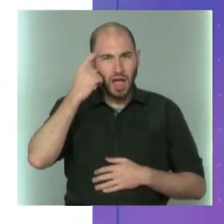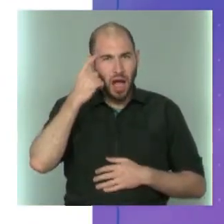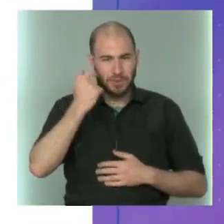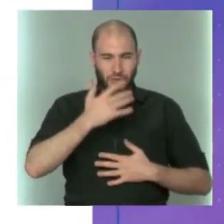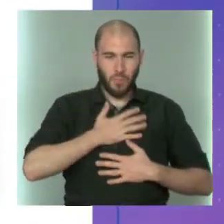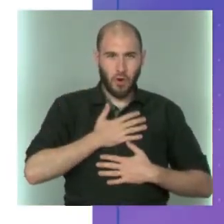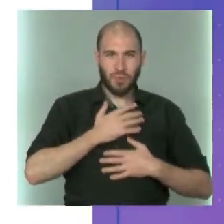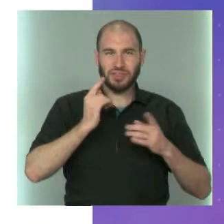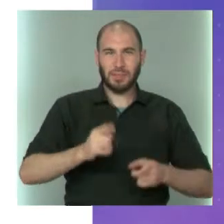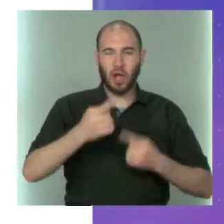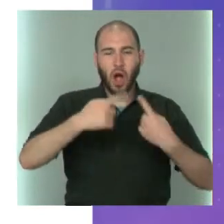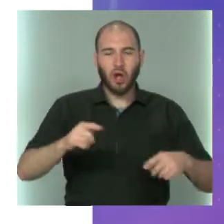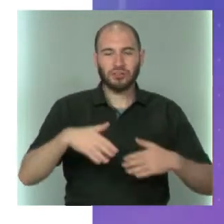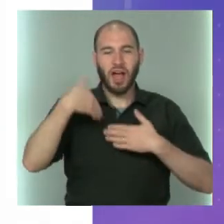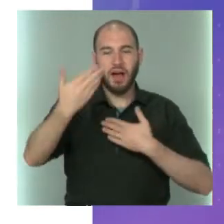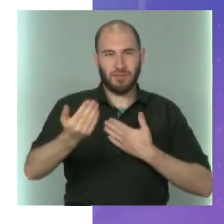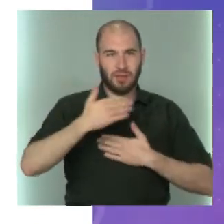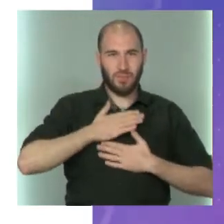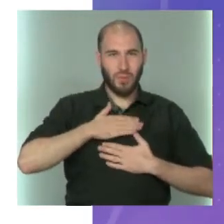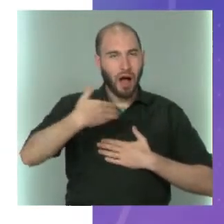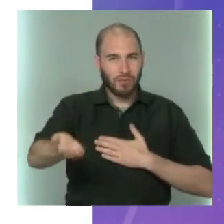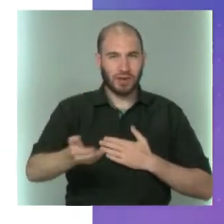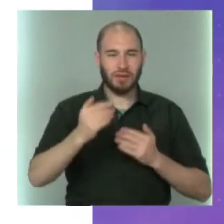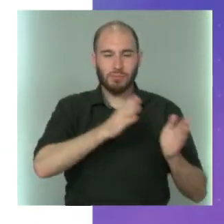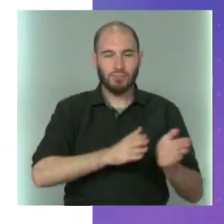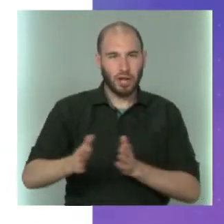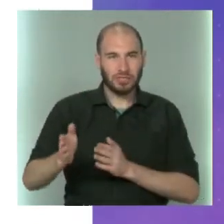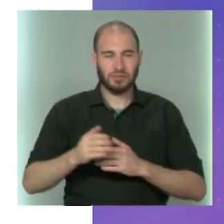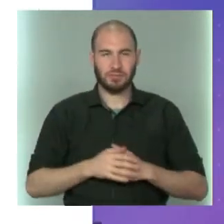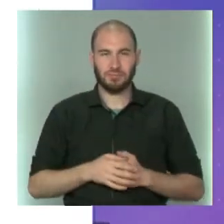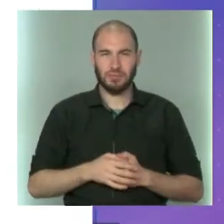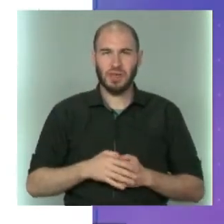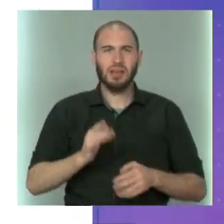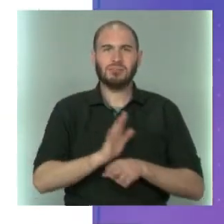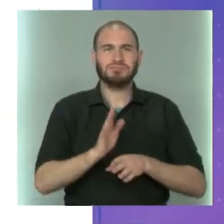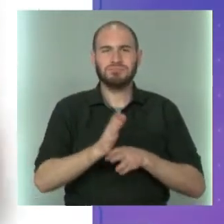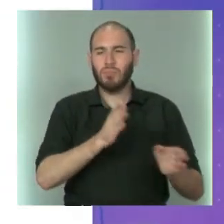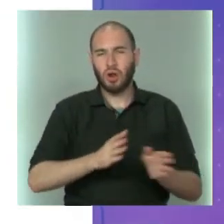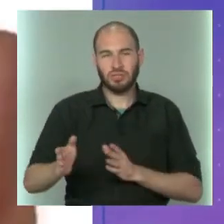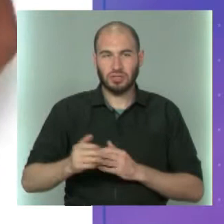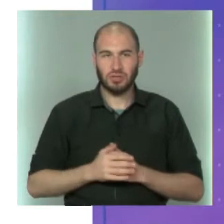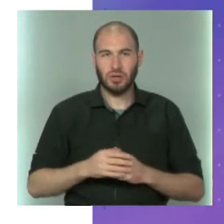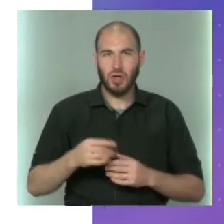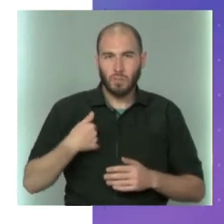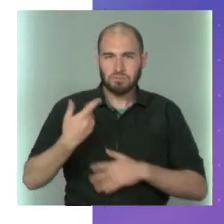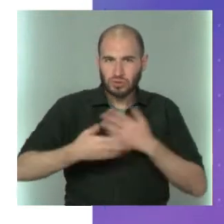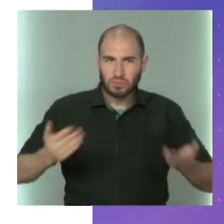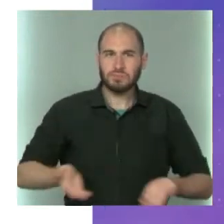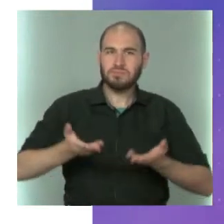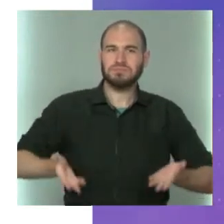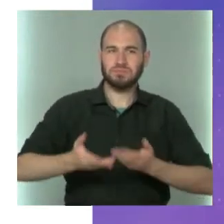ti mismo como de los elementos externos a ti. Es un proceso catalizador. ¿Qué significa esto? Motor,